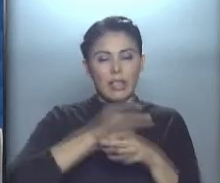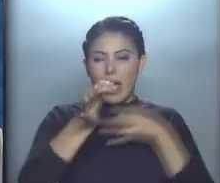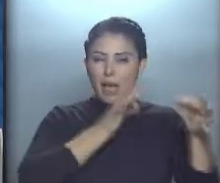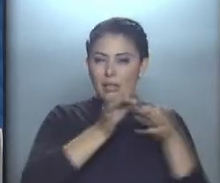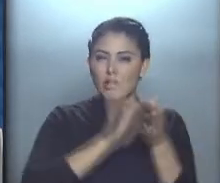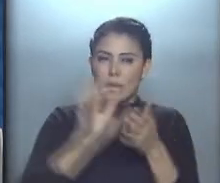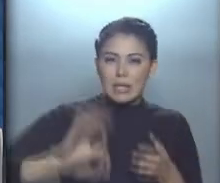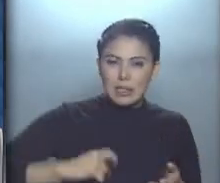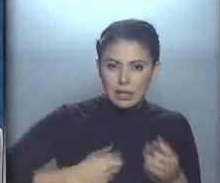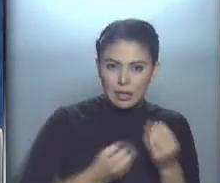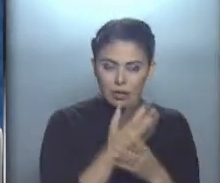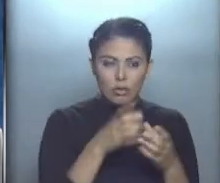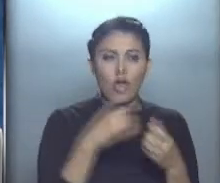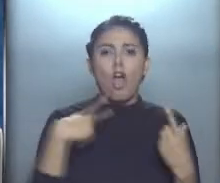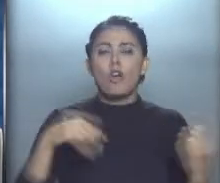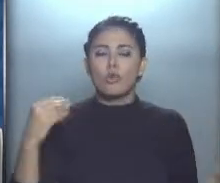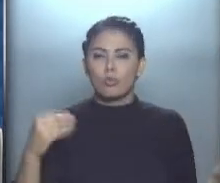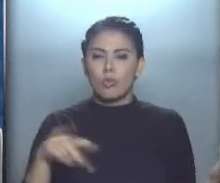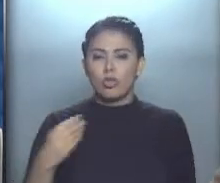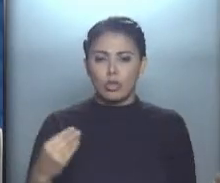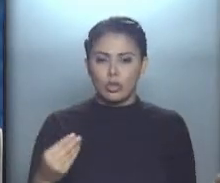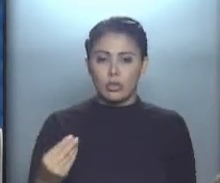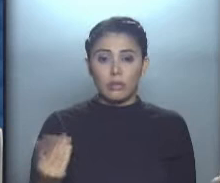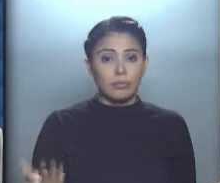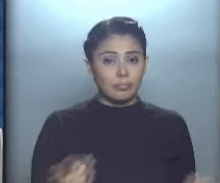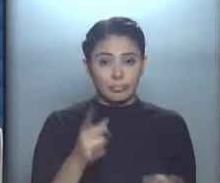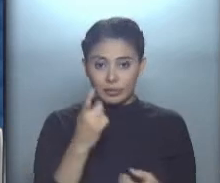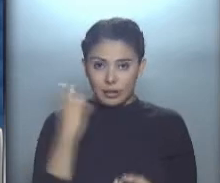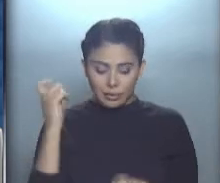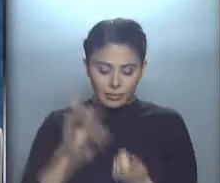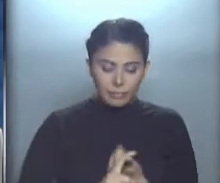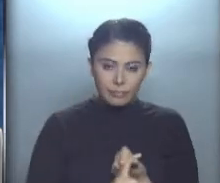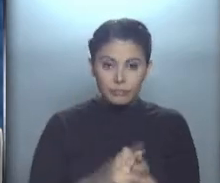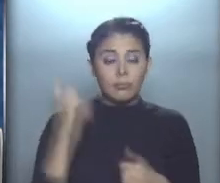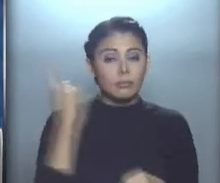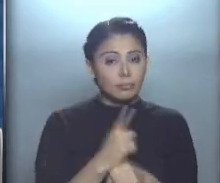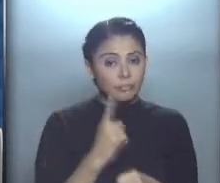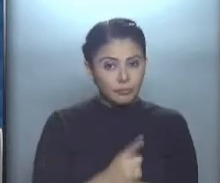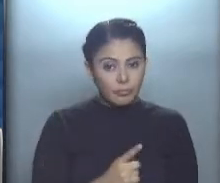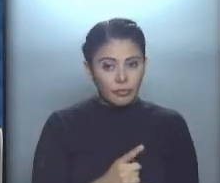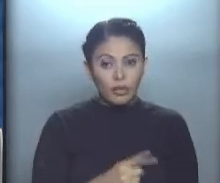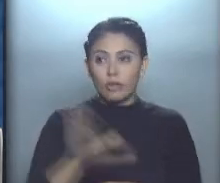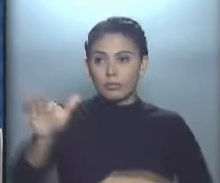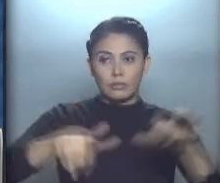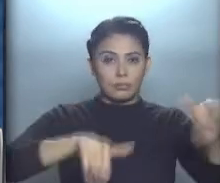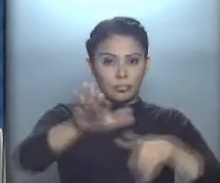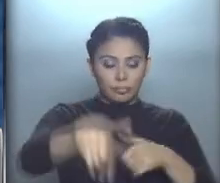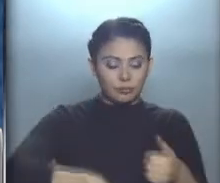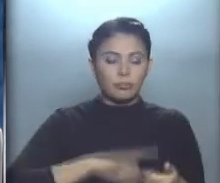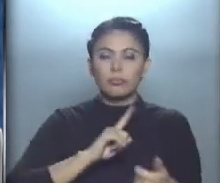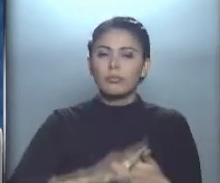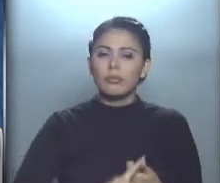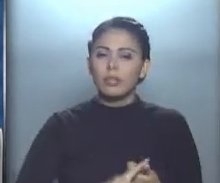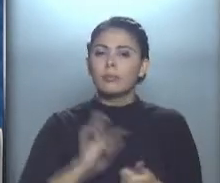de sindicalización. ¿Cómo funciona esto? Funciona sobre la base de, primero, autoconvocados.